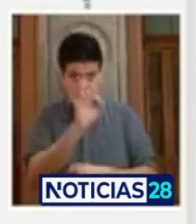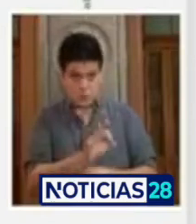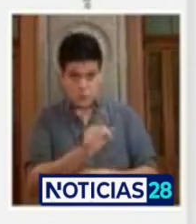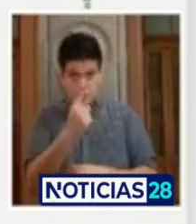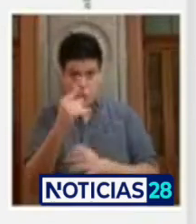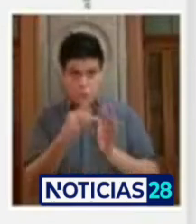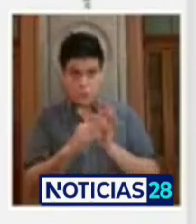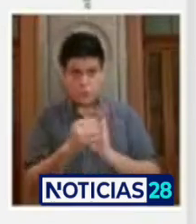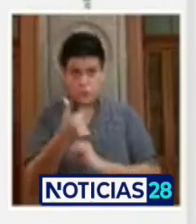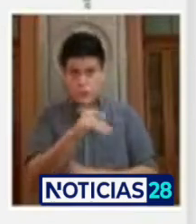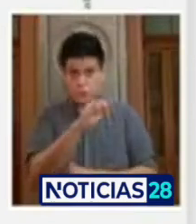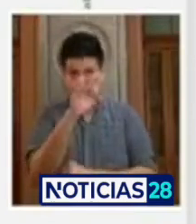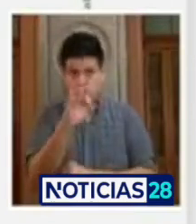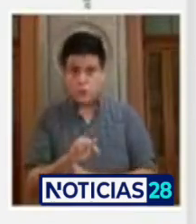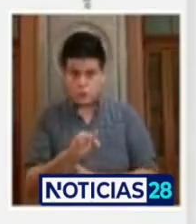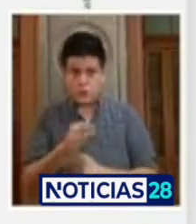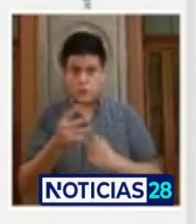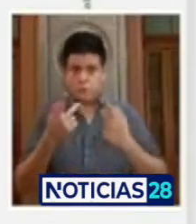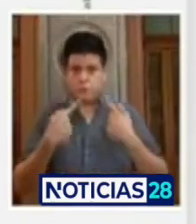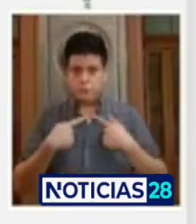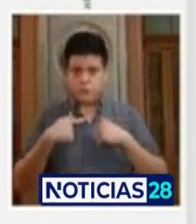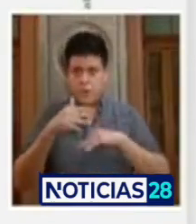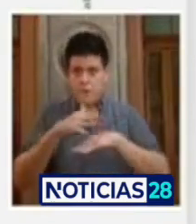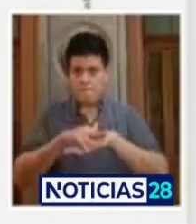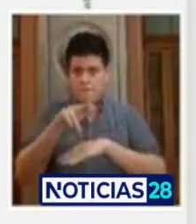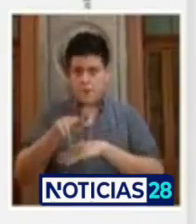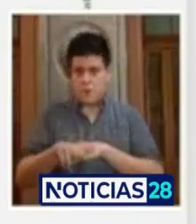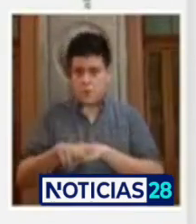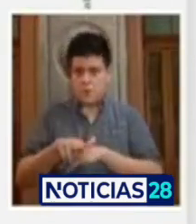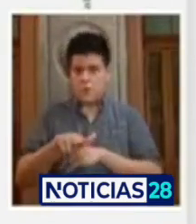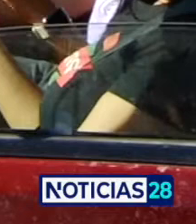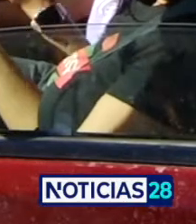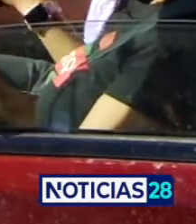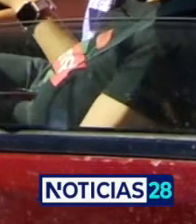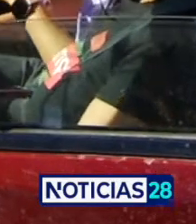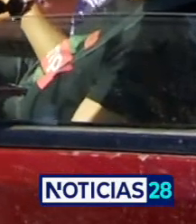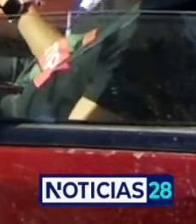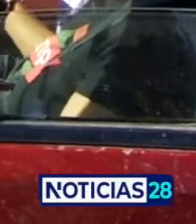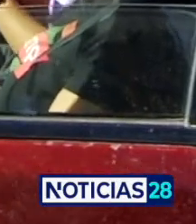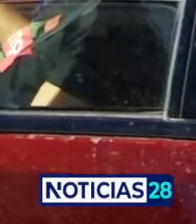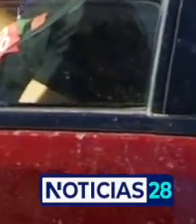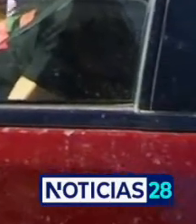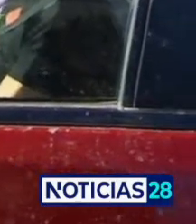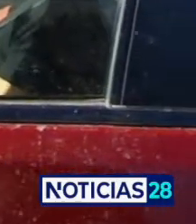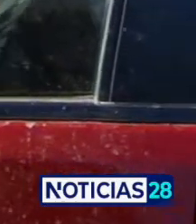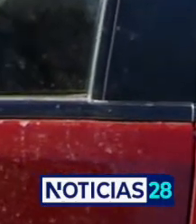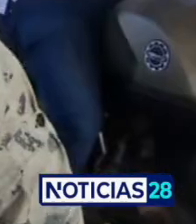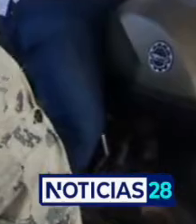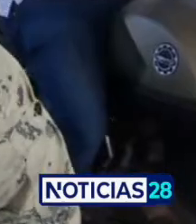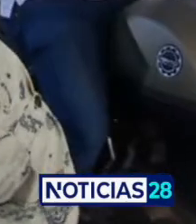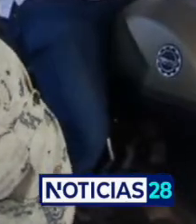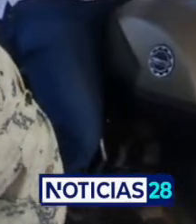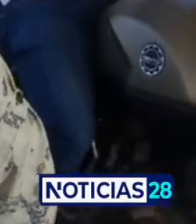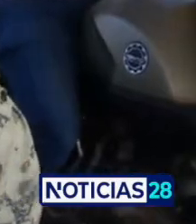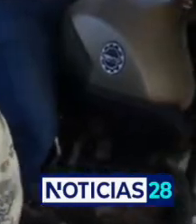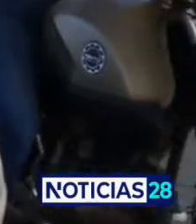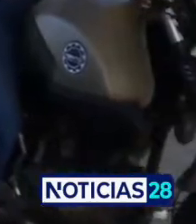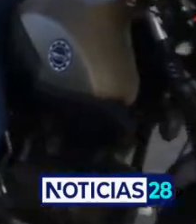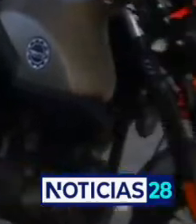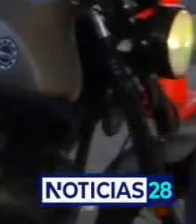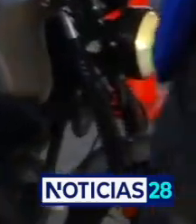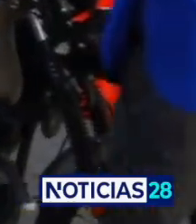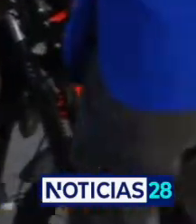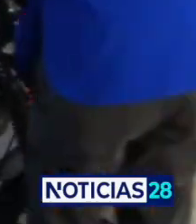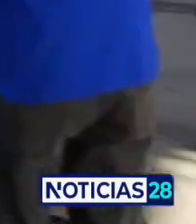en pacientes menores de 17 o 18 años actualmente van 5 millones 300 mil dosis de vacuna